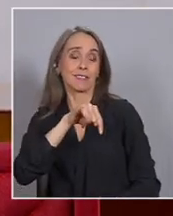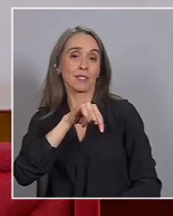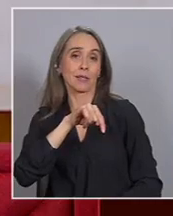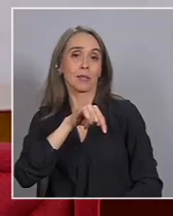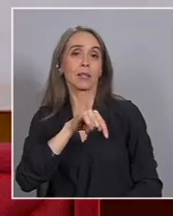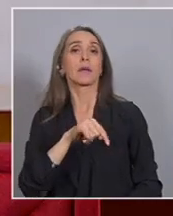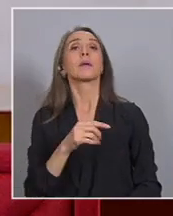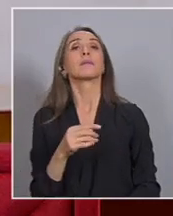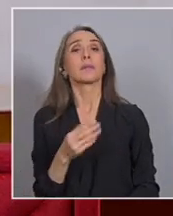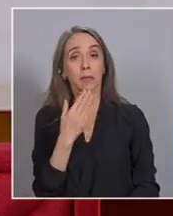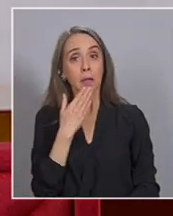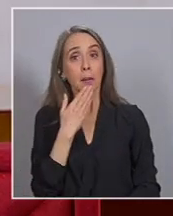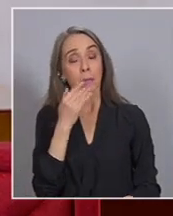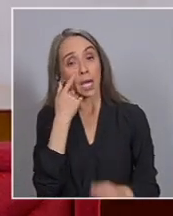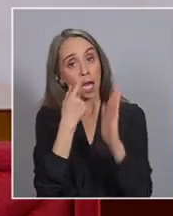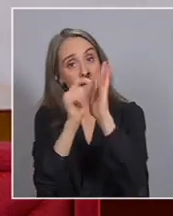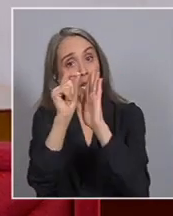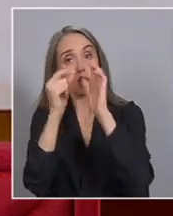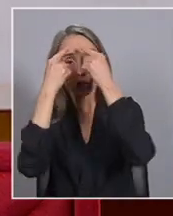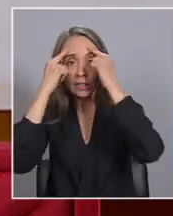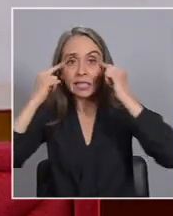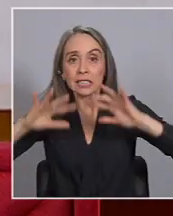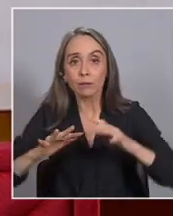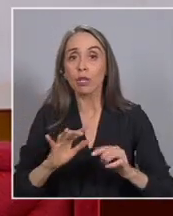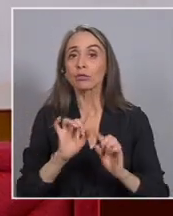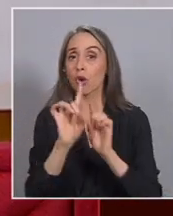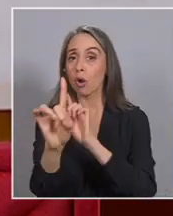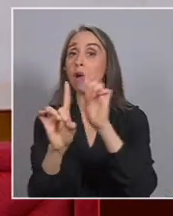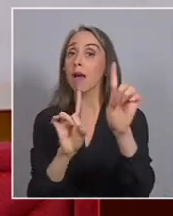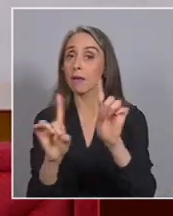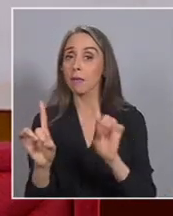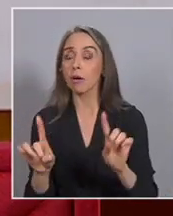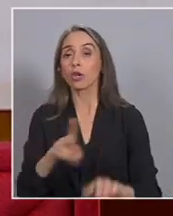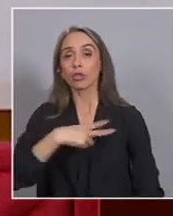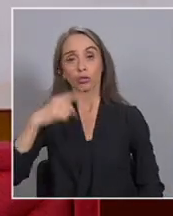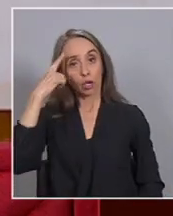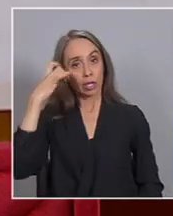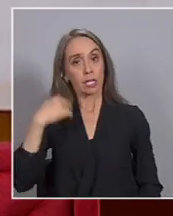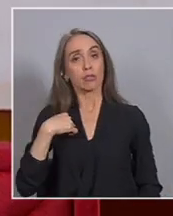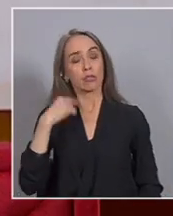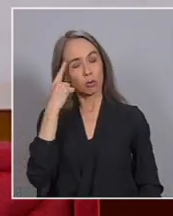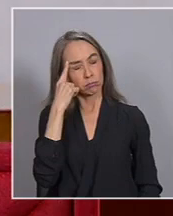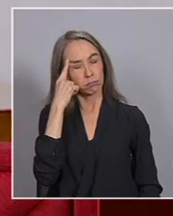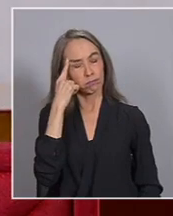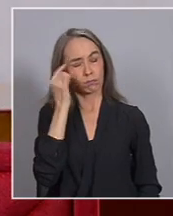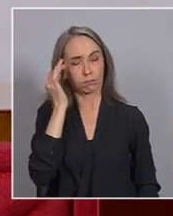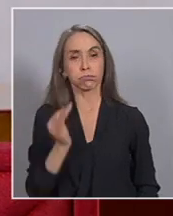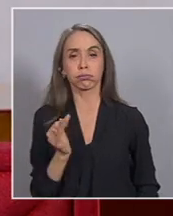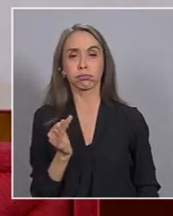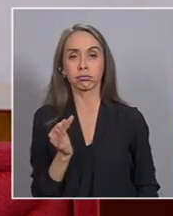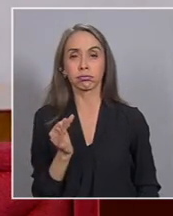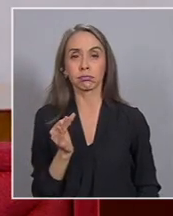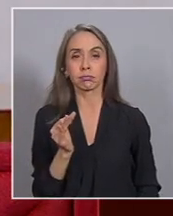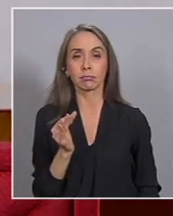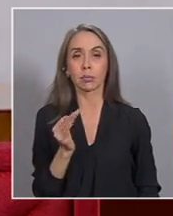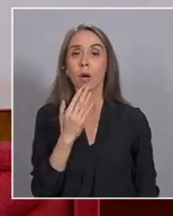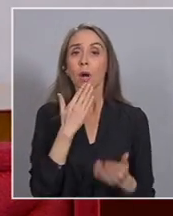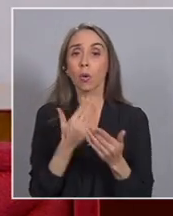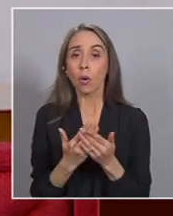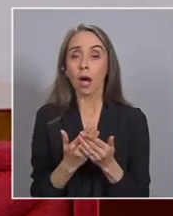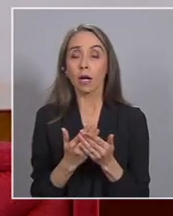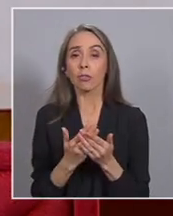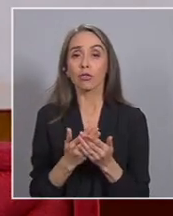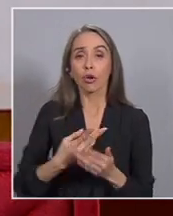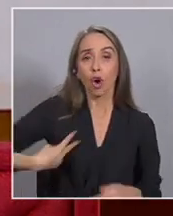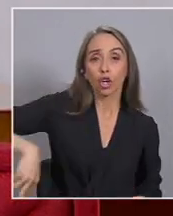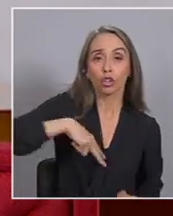caso desconocer el esfuerzo individual. Creemos, y tengo la profunda convicción, que cuando colaboramos